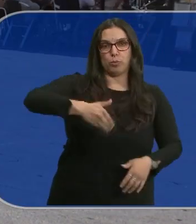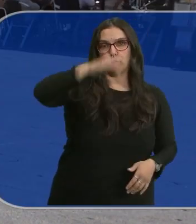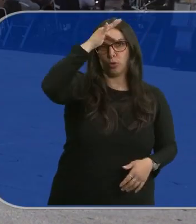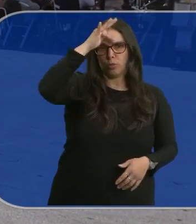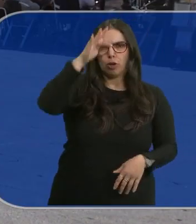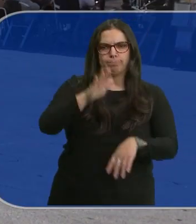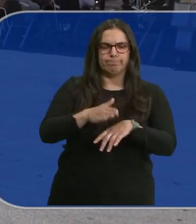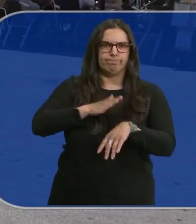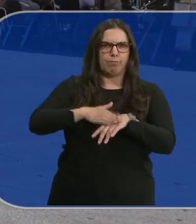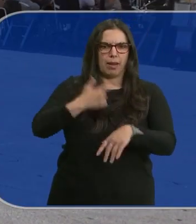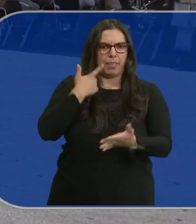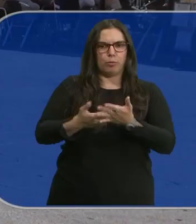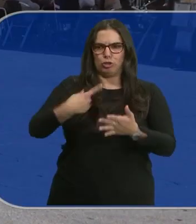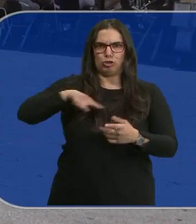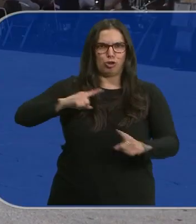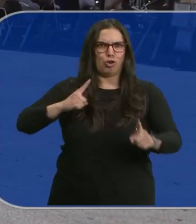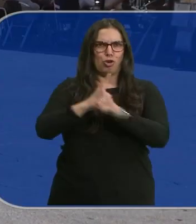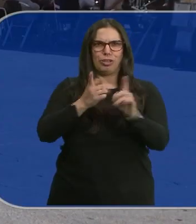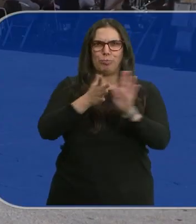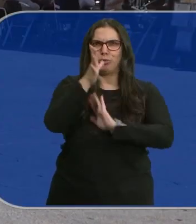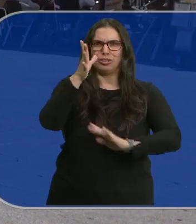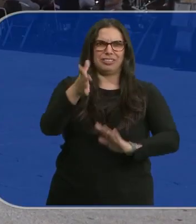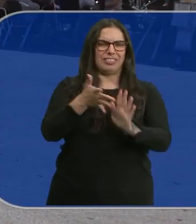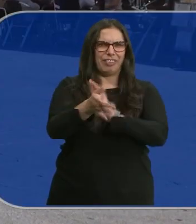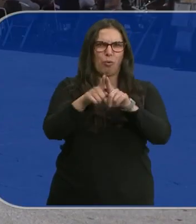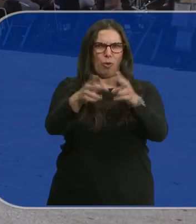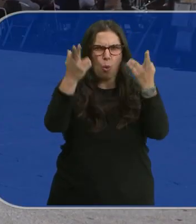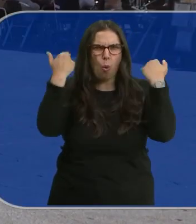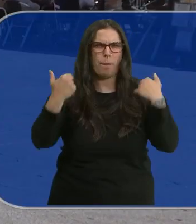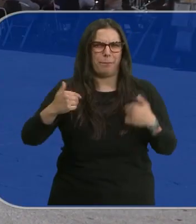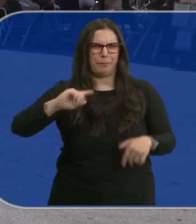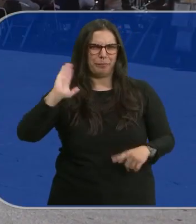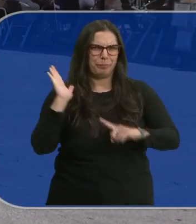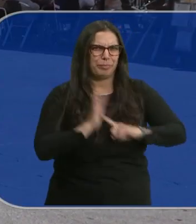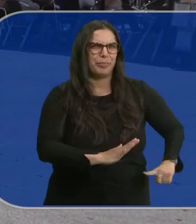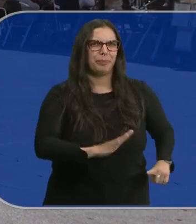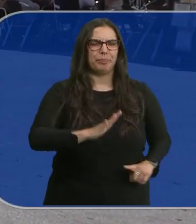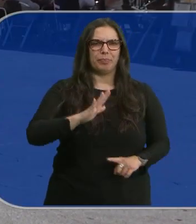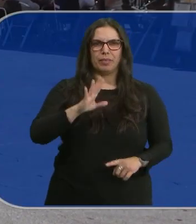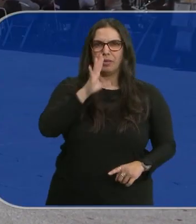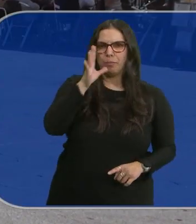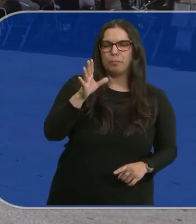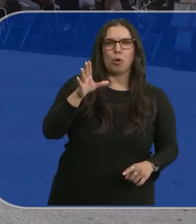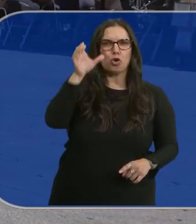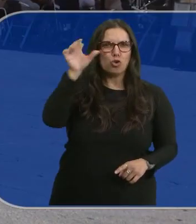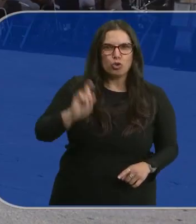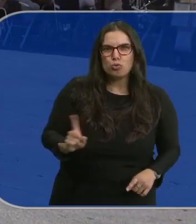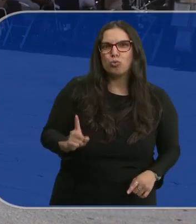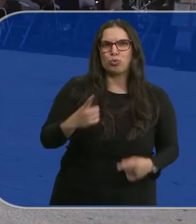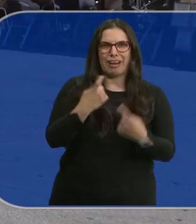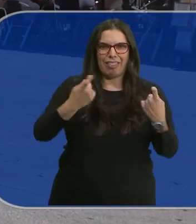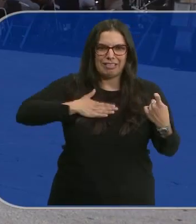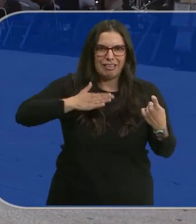para mostrar su rechazo a lo que consideran una humillación de Renfe por suprimir paradas del AVE en Sanabria y por no escuchar